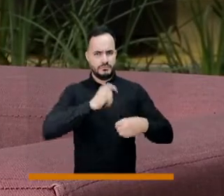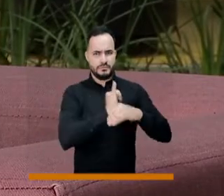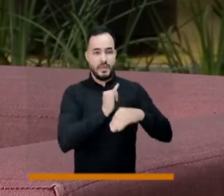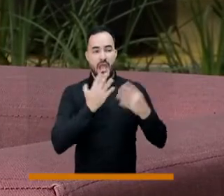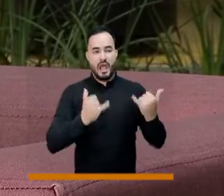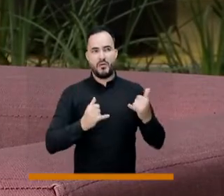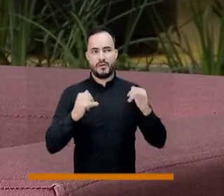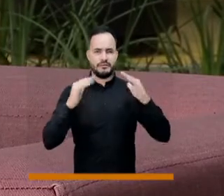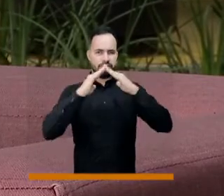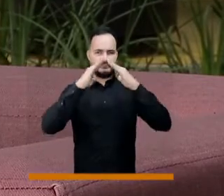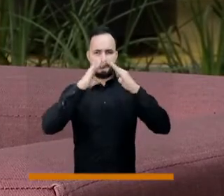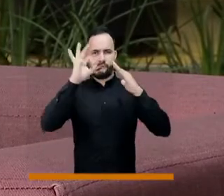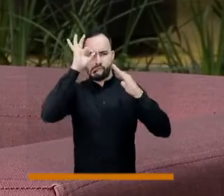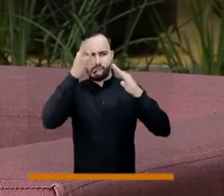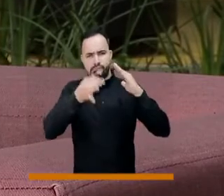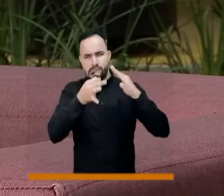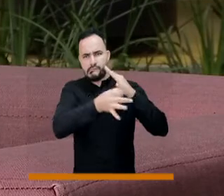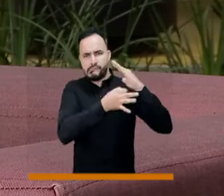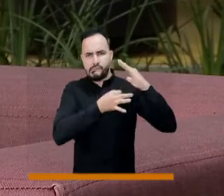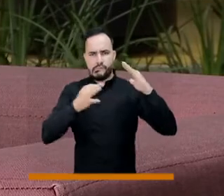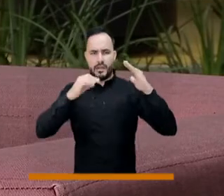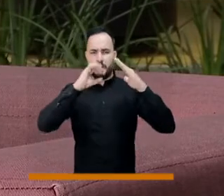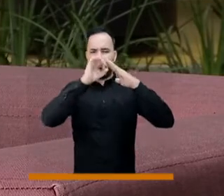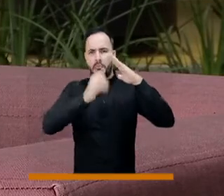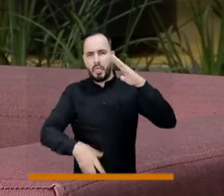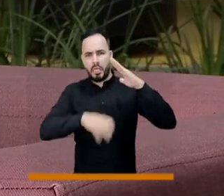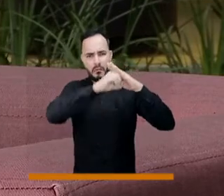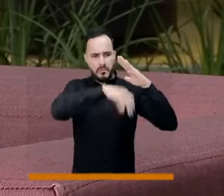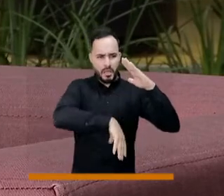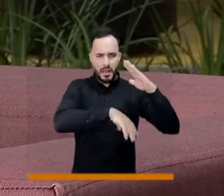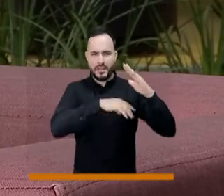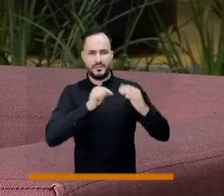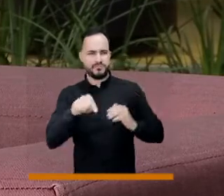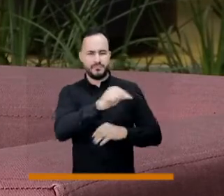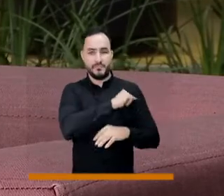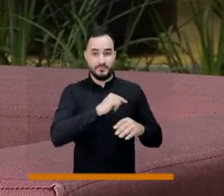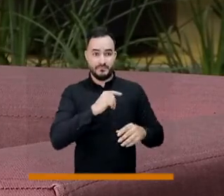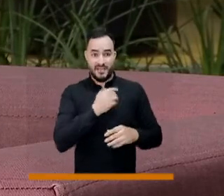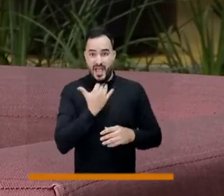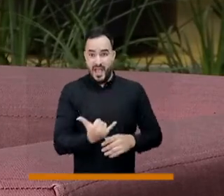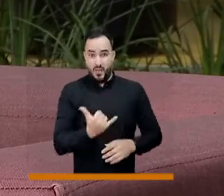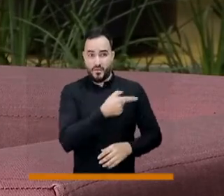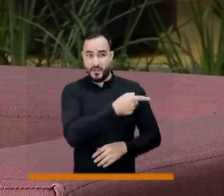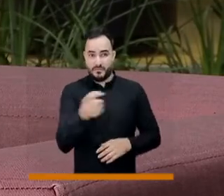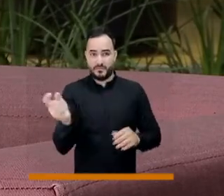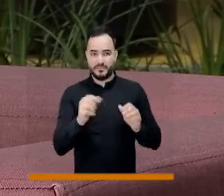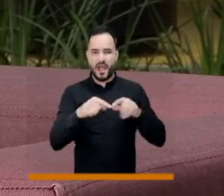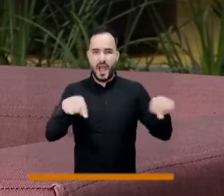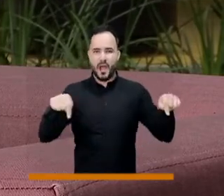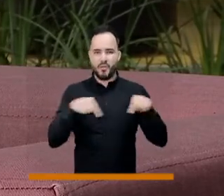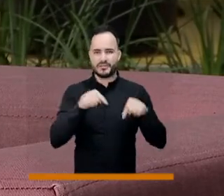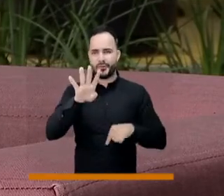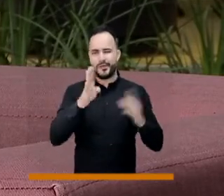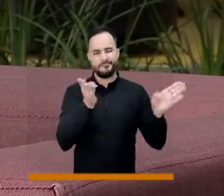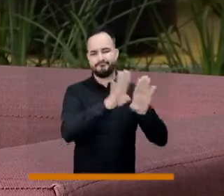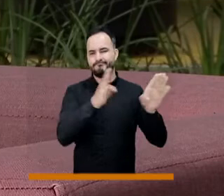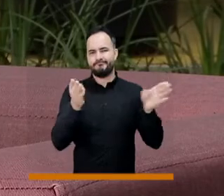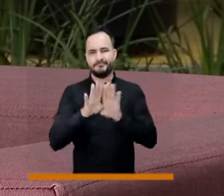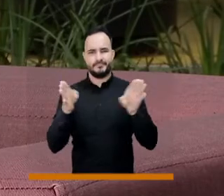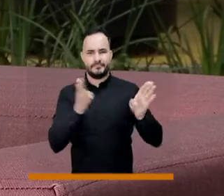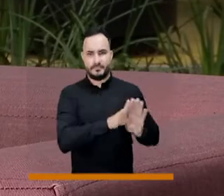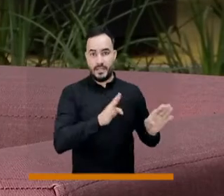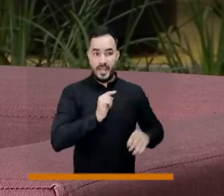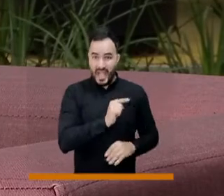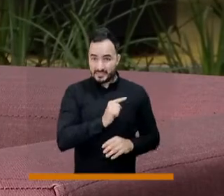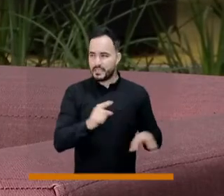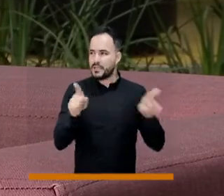estudiantes, lo están haciendo en este momento con techos rotos, salones deteriorados que se caen a pedazos. 4 aulas se tuvieron que cerrar por esas razones y además